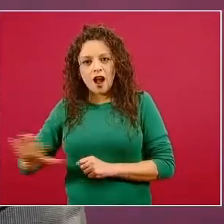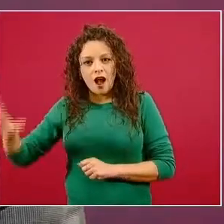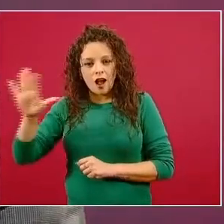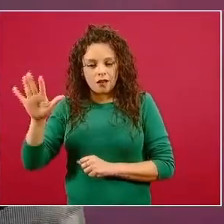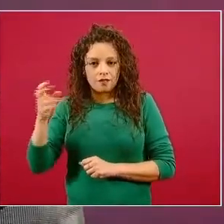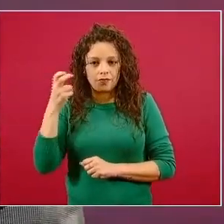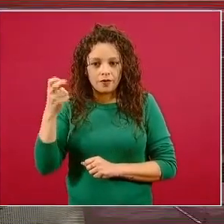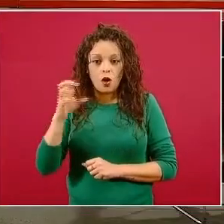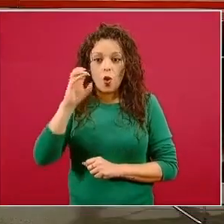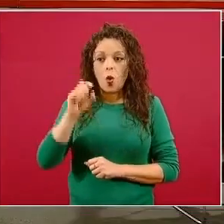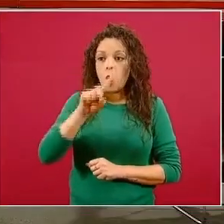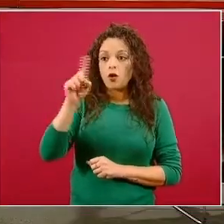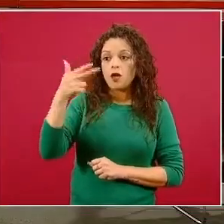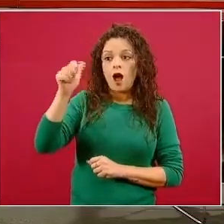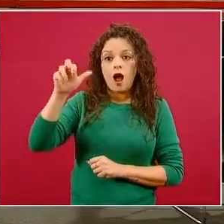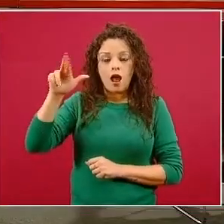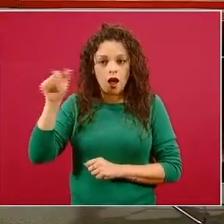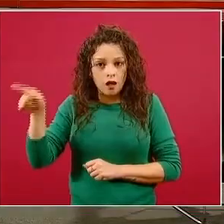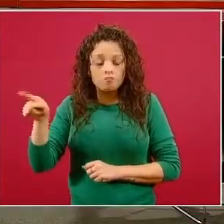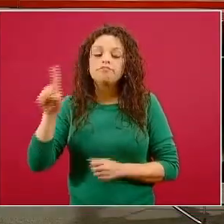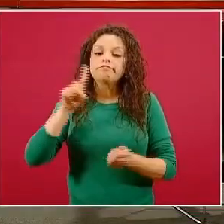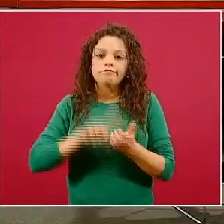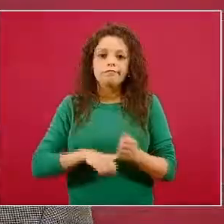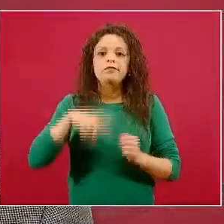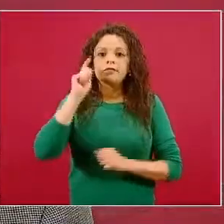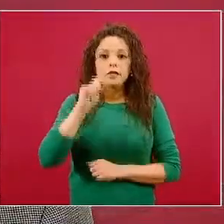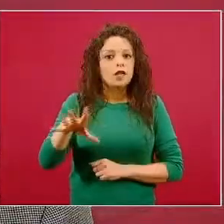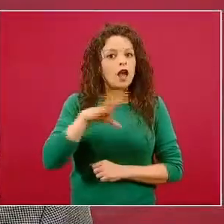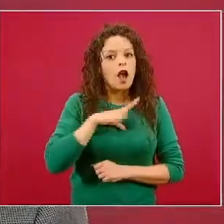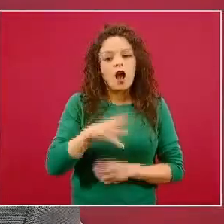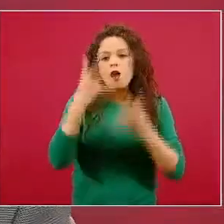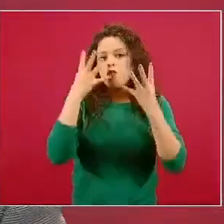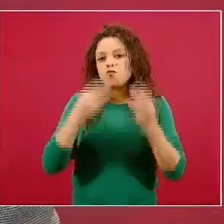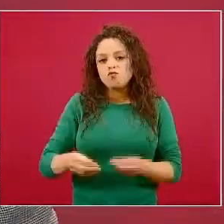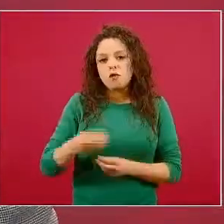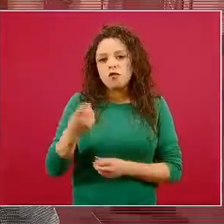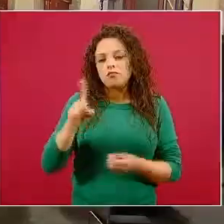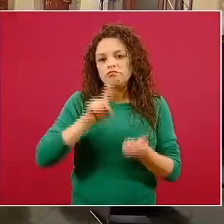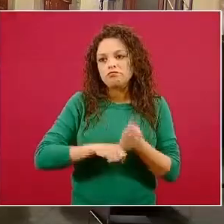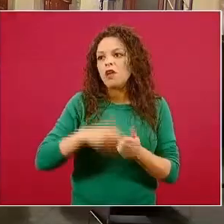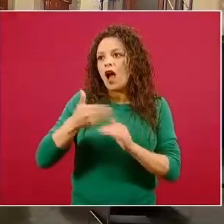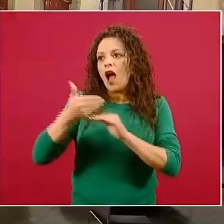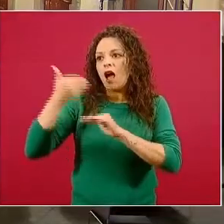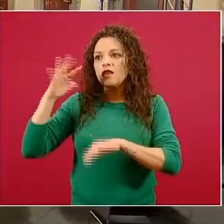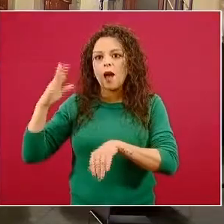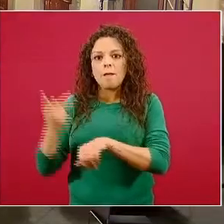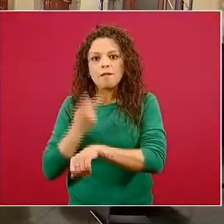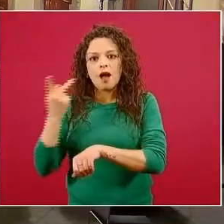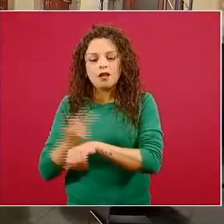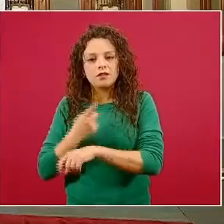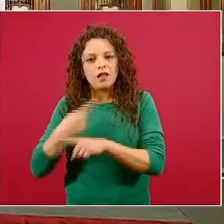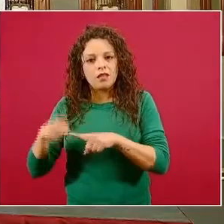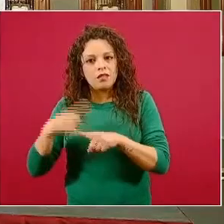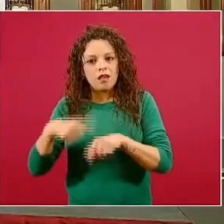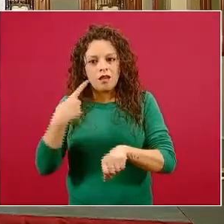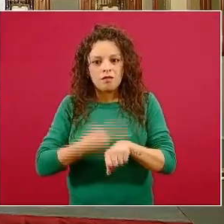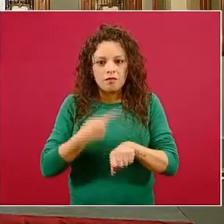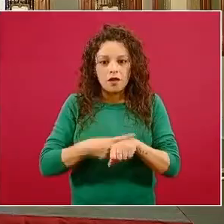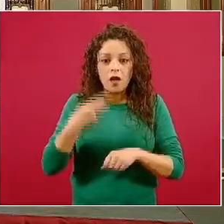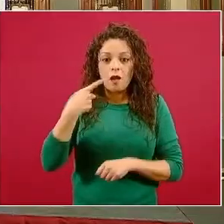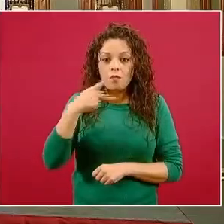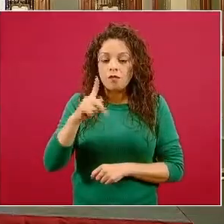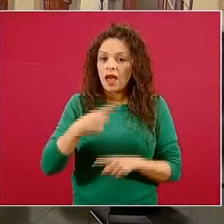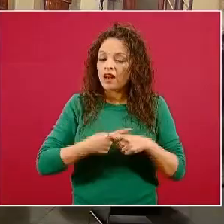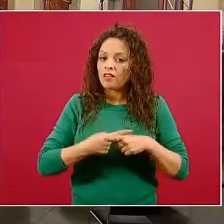Sahara, nos ilustra muchas de las experiencias, pero de una epidemia de otro ritmo, de otra velocidad. Es